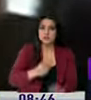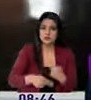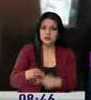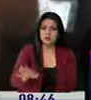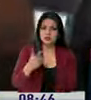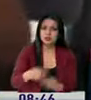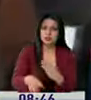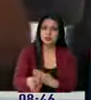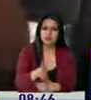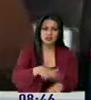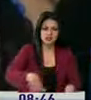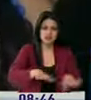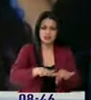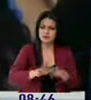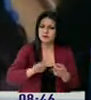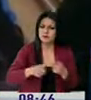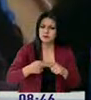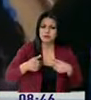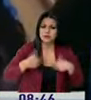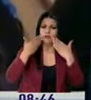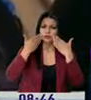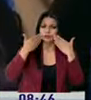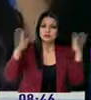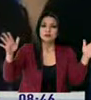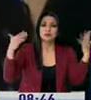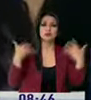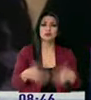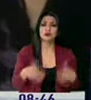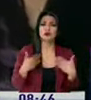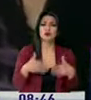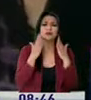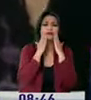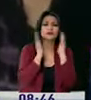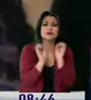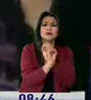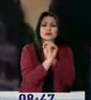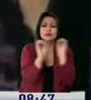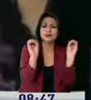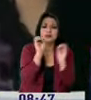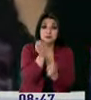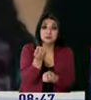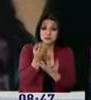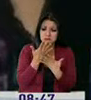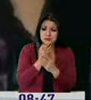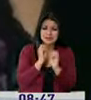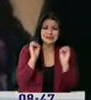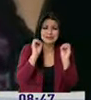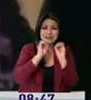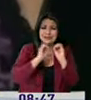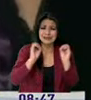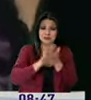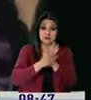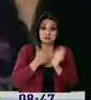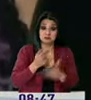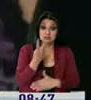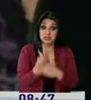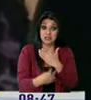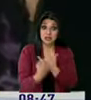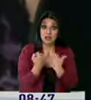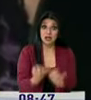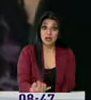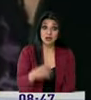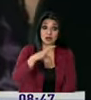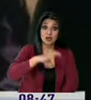negocio que mantenían las menores. Eso sí, yo no me había enterado nada a mi hija, y ahorita que mi hija